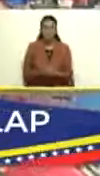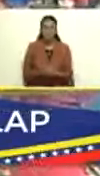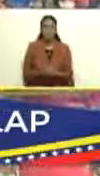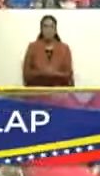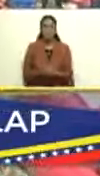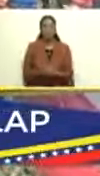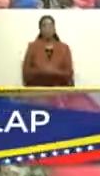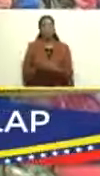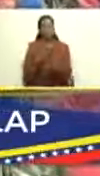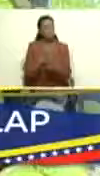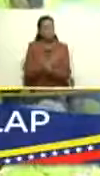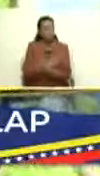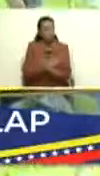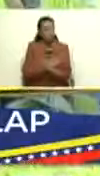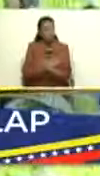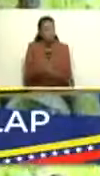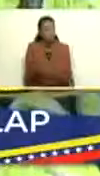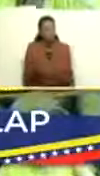Igualmente,